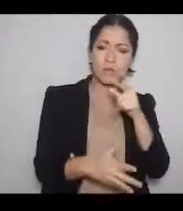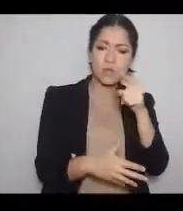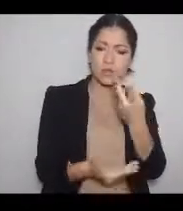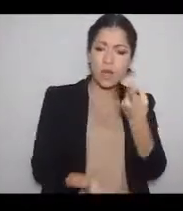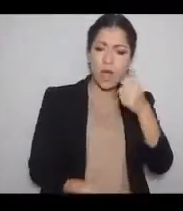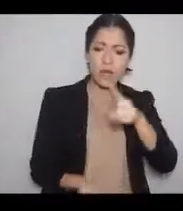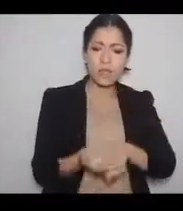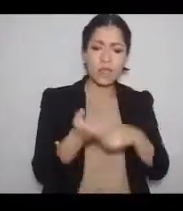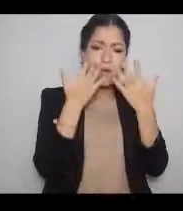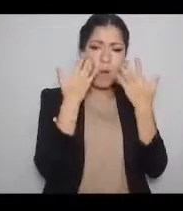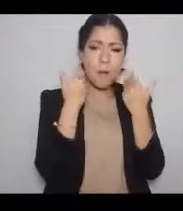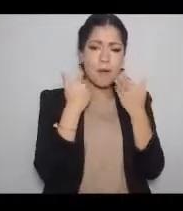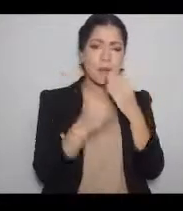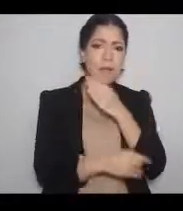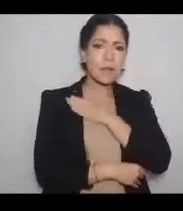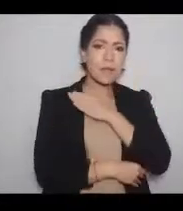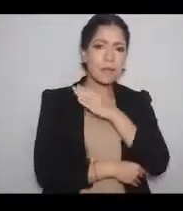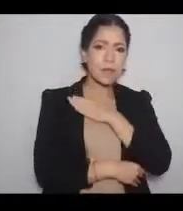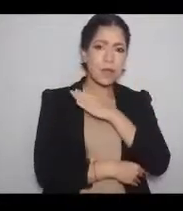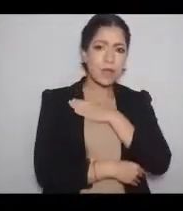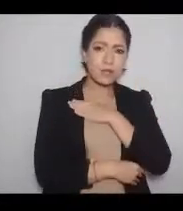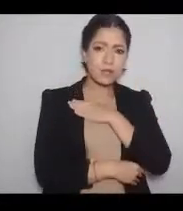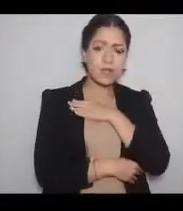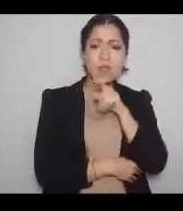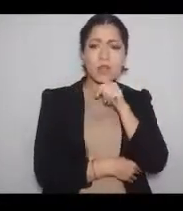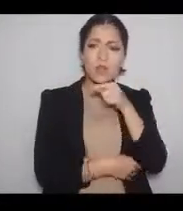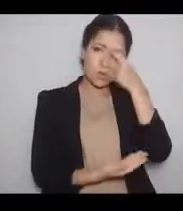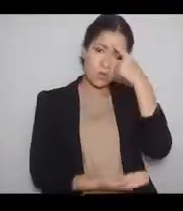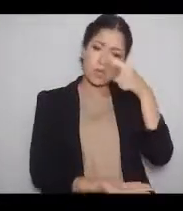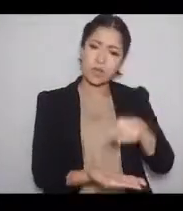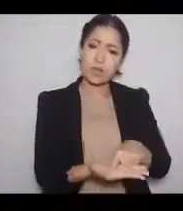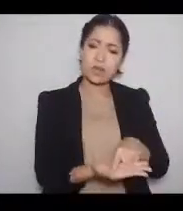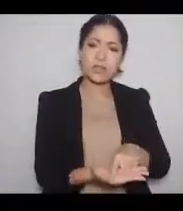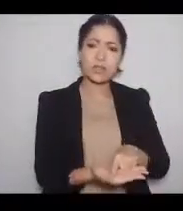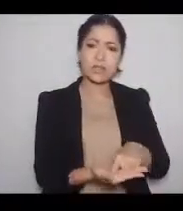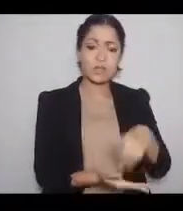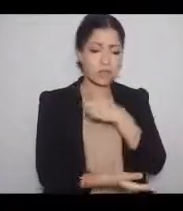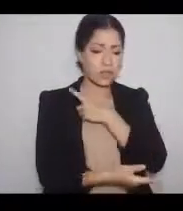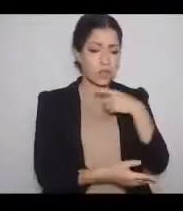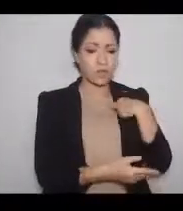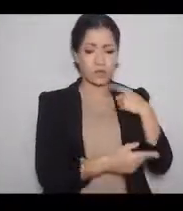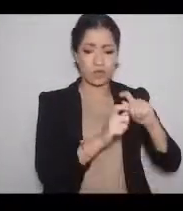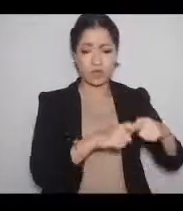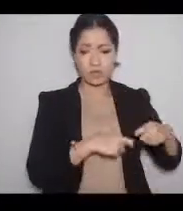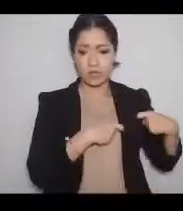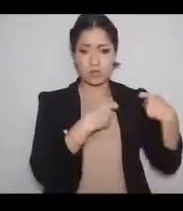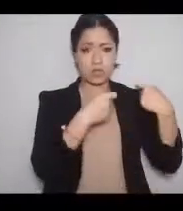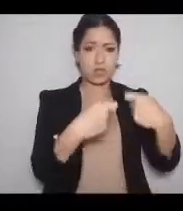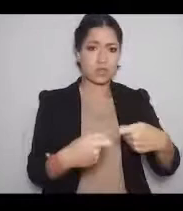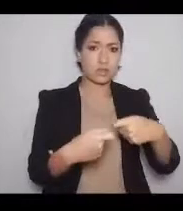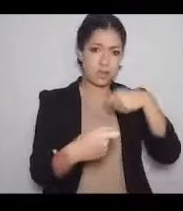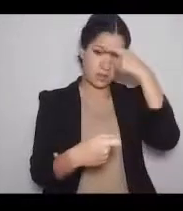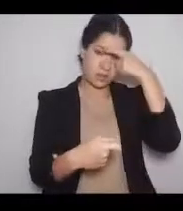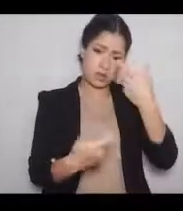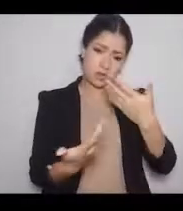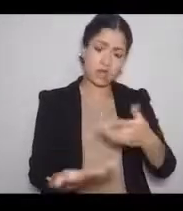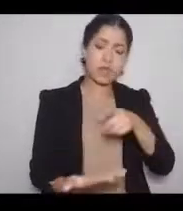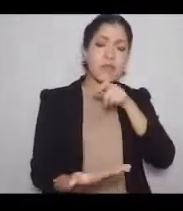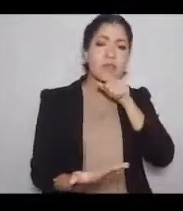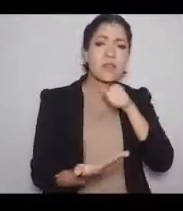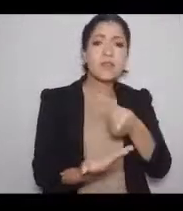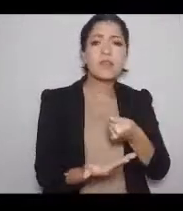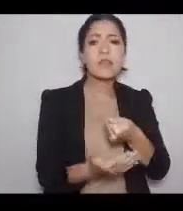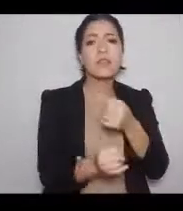tablas? Nunca dejarás de ser alemán. Yo no te corté la nariz. Estás a punto de hacer algo